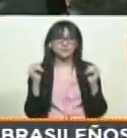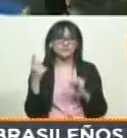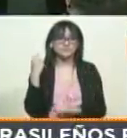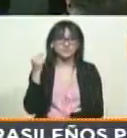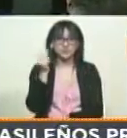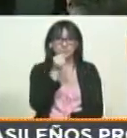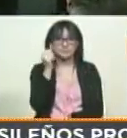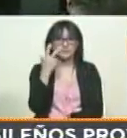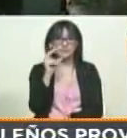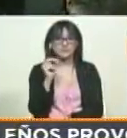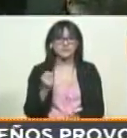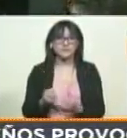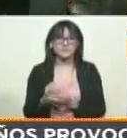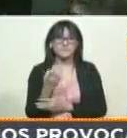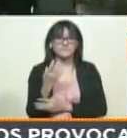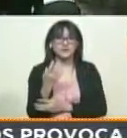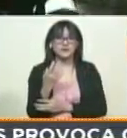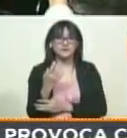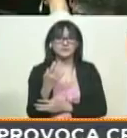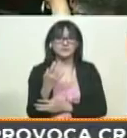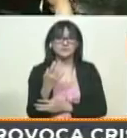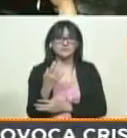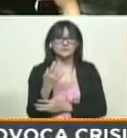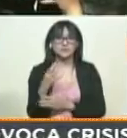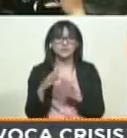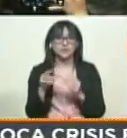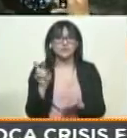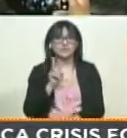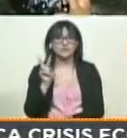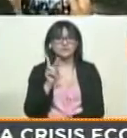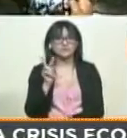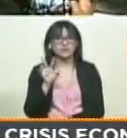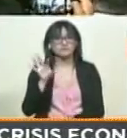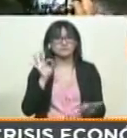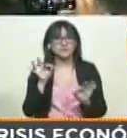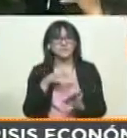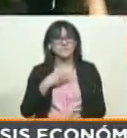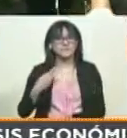pasado domingo 20 de mayo, donde por supuesto los venezolanos y las venezolanas eligieron